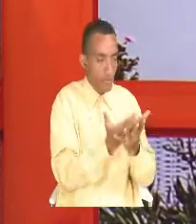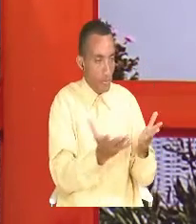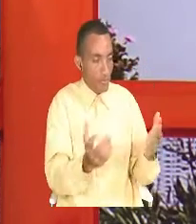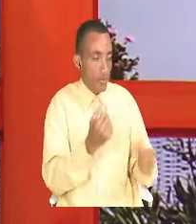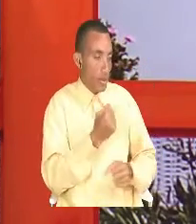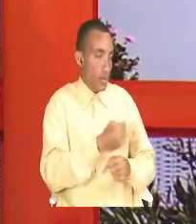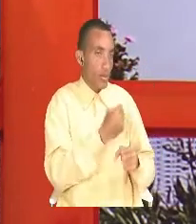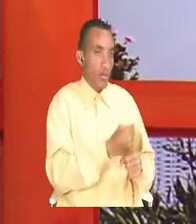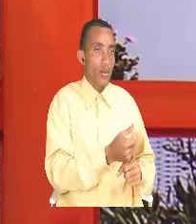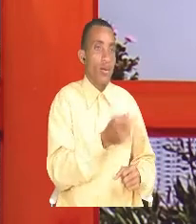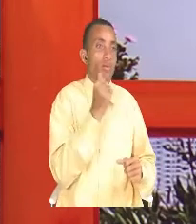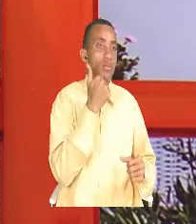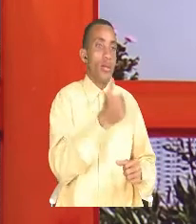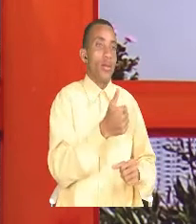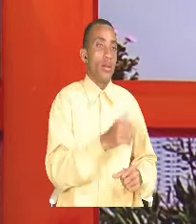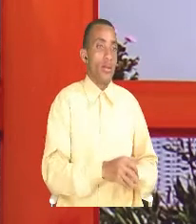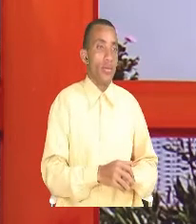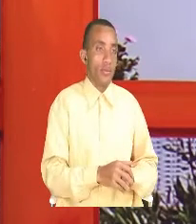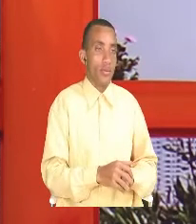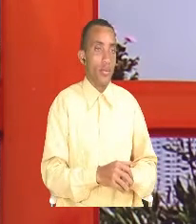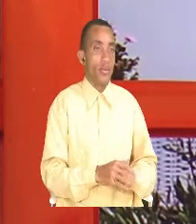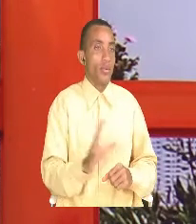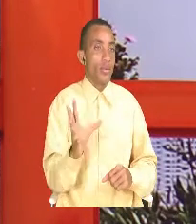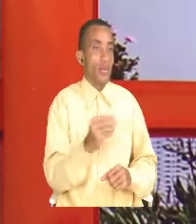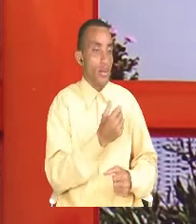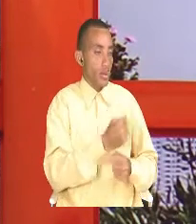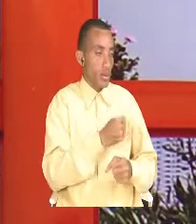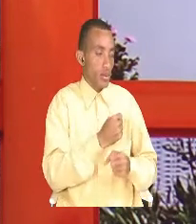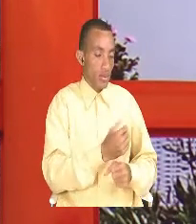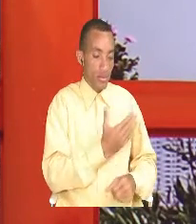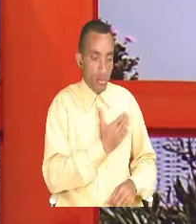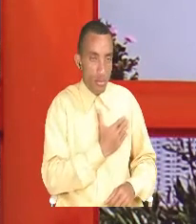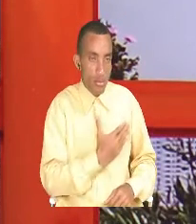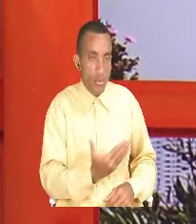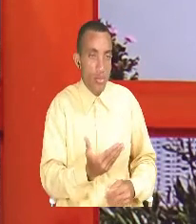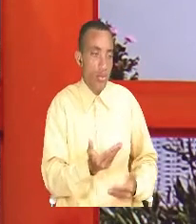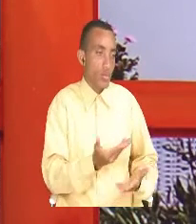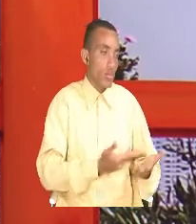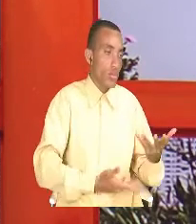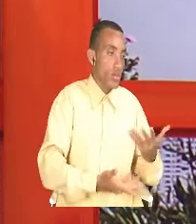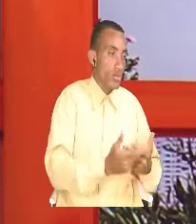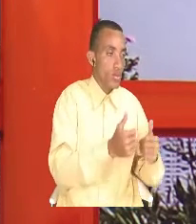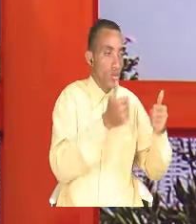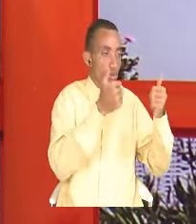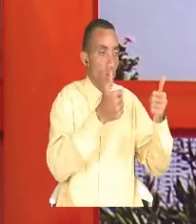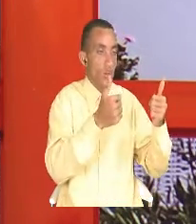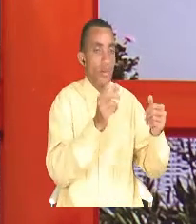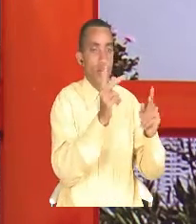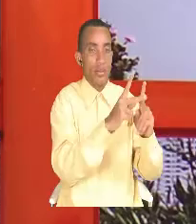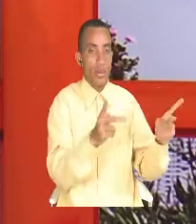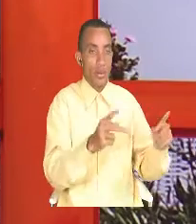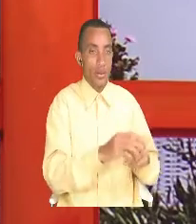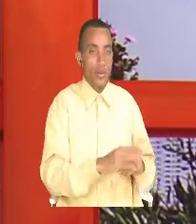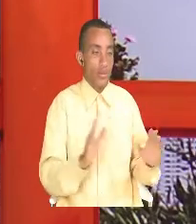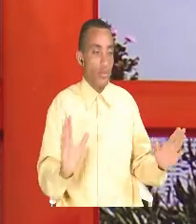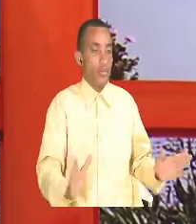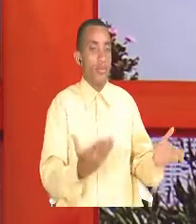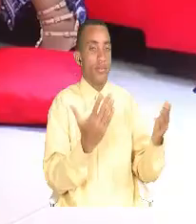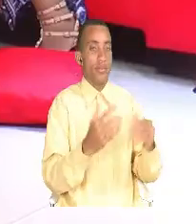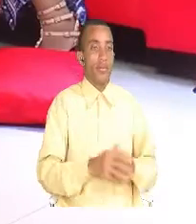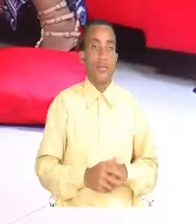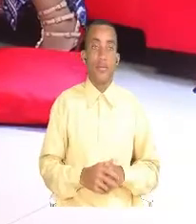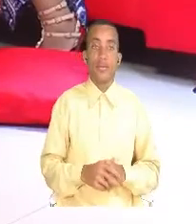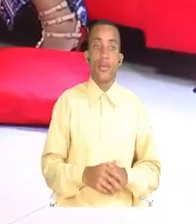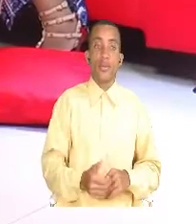y de forma muy efectiva, desde que se trabaje desde la solidaridad y un buen entendimiento de todas las personas estando motivadas.